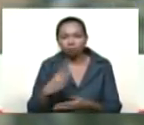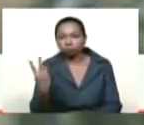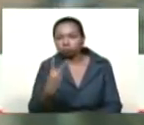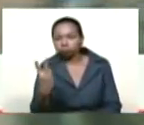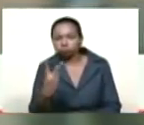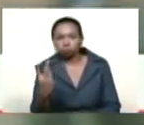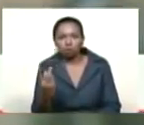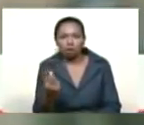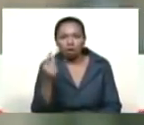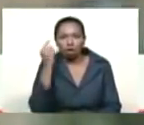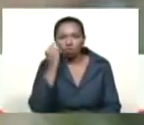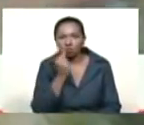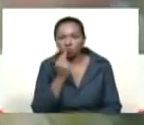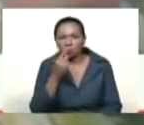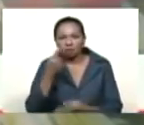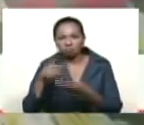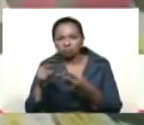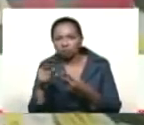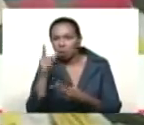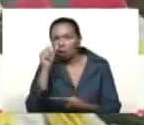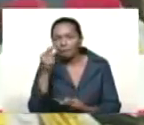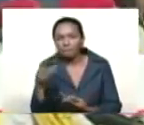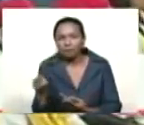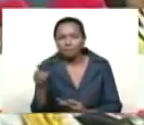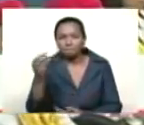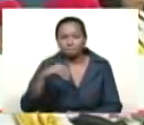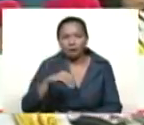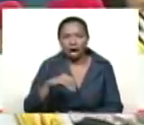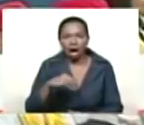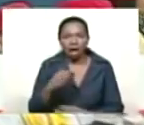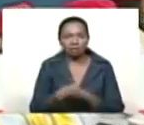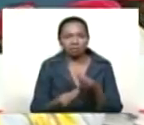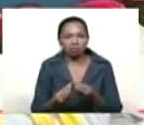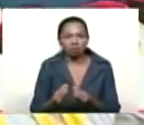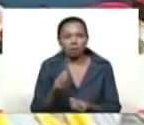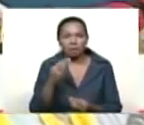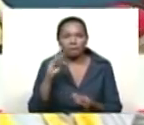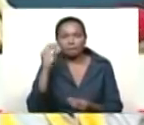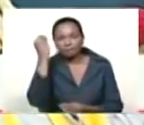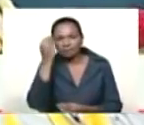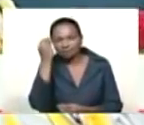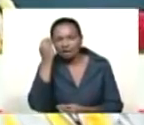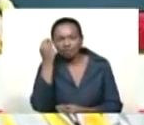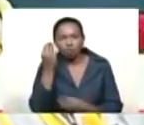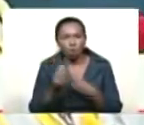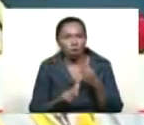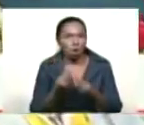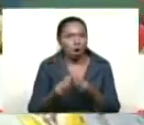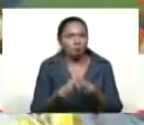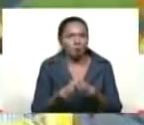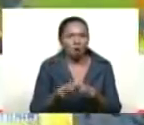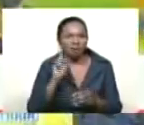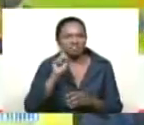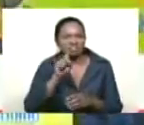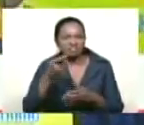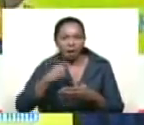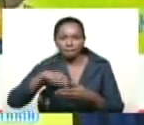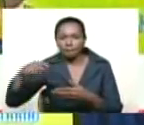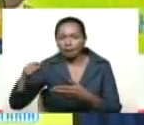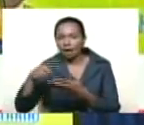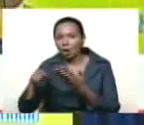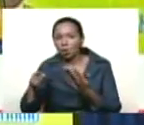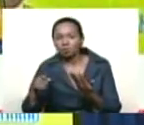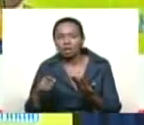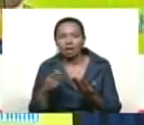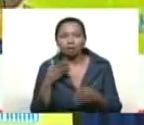tropas, calculando cuántos pertrechos, cañones, fusiles, espadas, caballos,